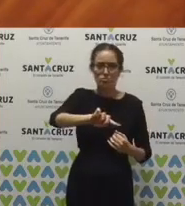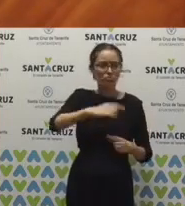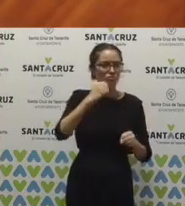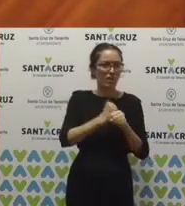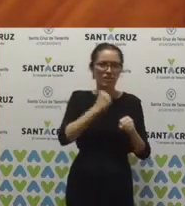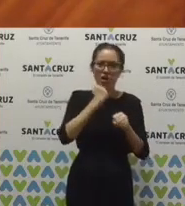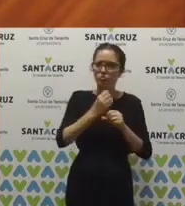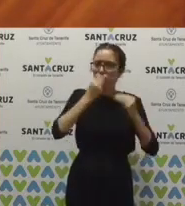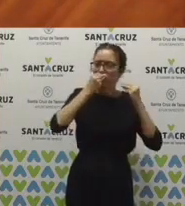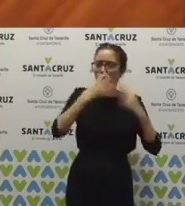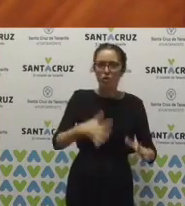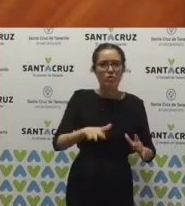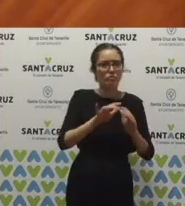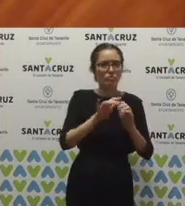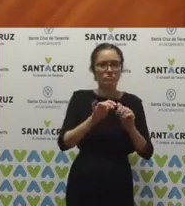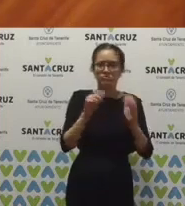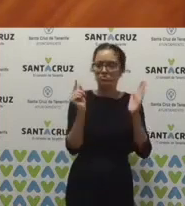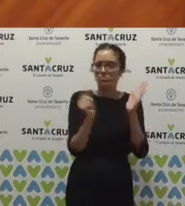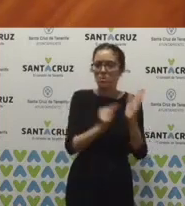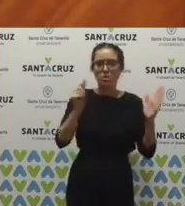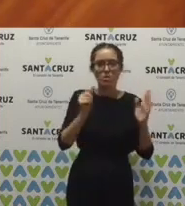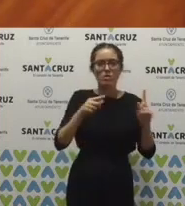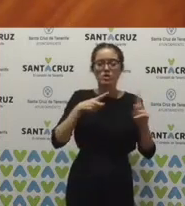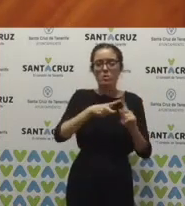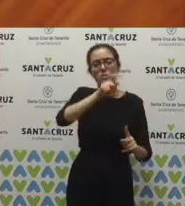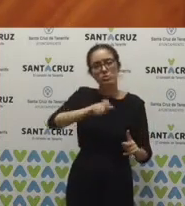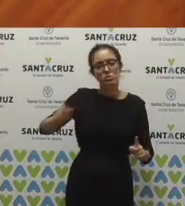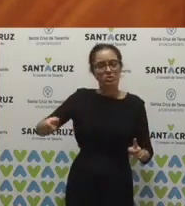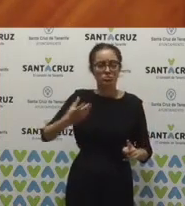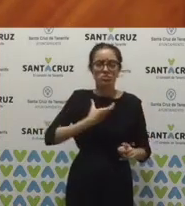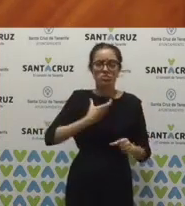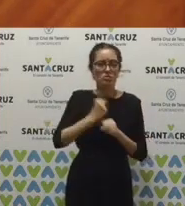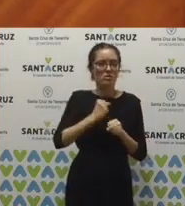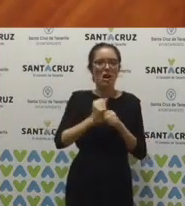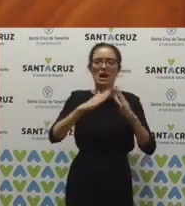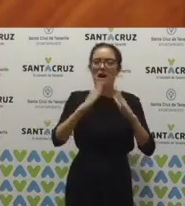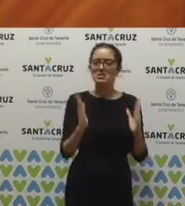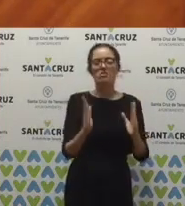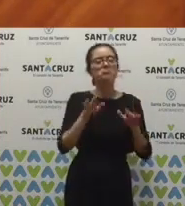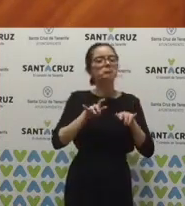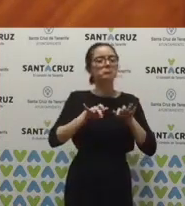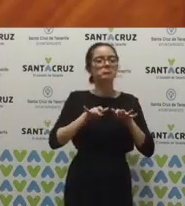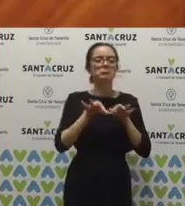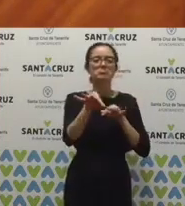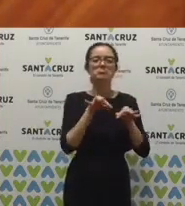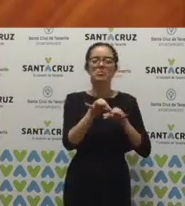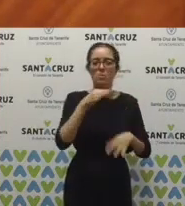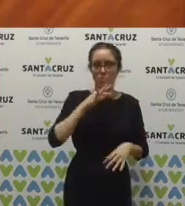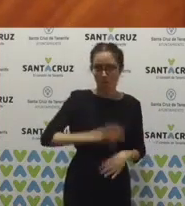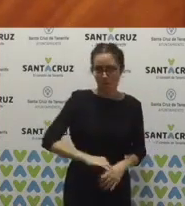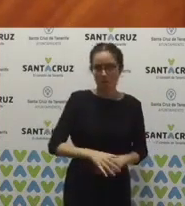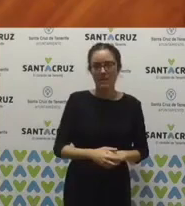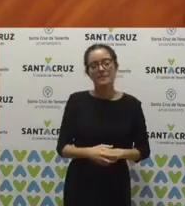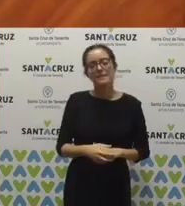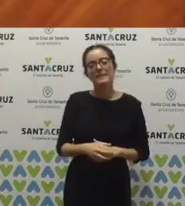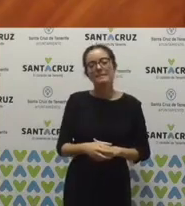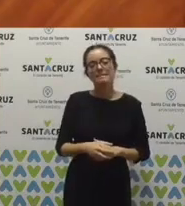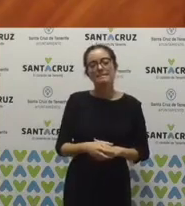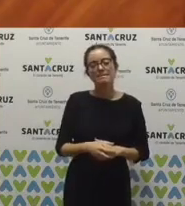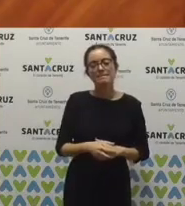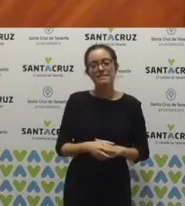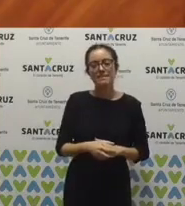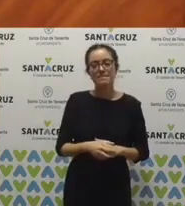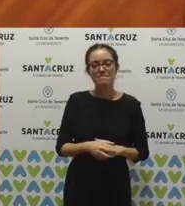permitiendo que el ayuntamiento se pueda trabajar en gran medida desde desde casa y son los que hayan permitido que este pleno